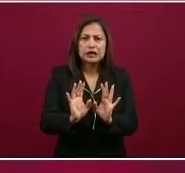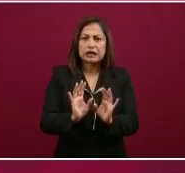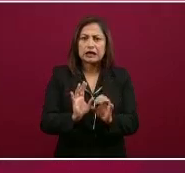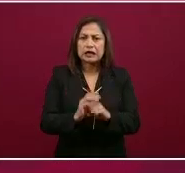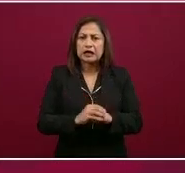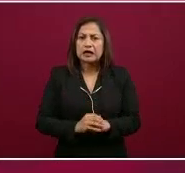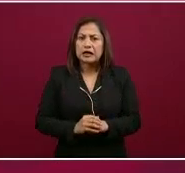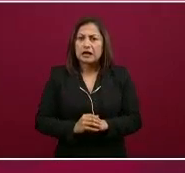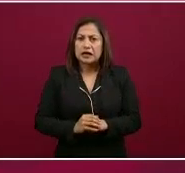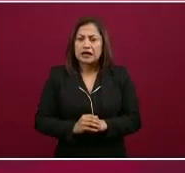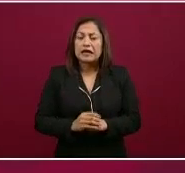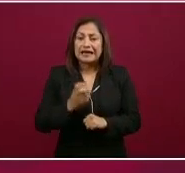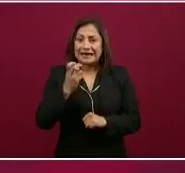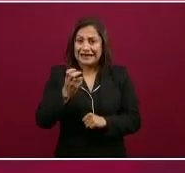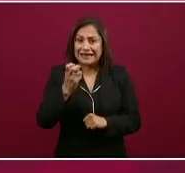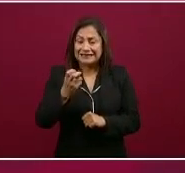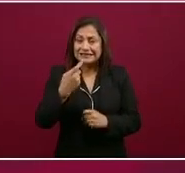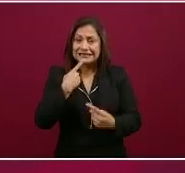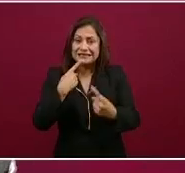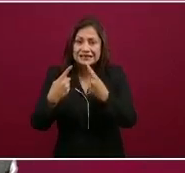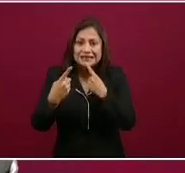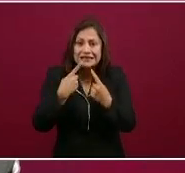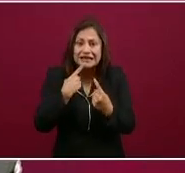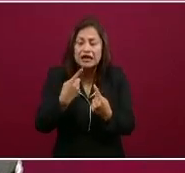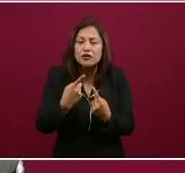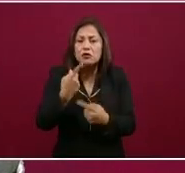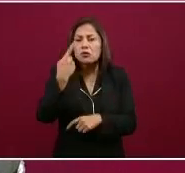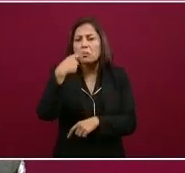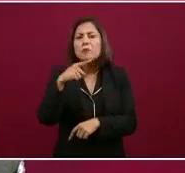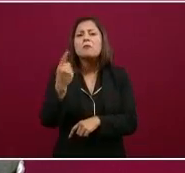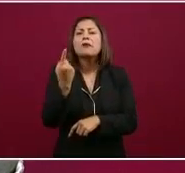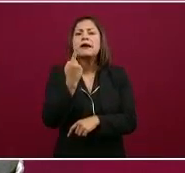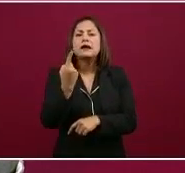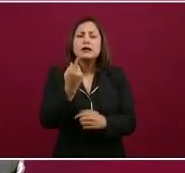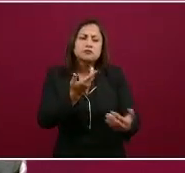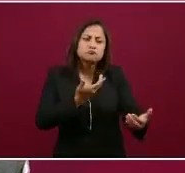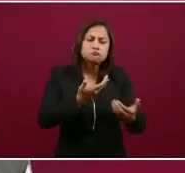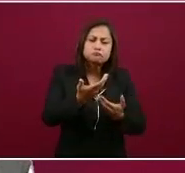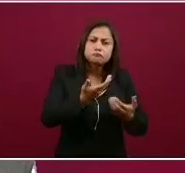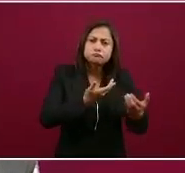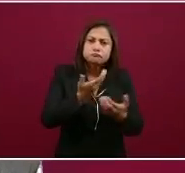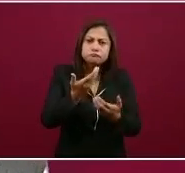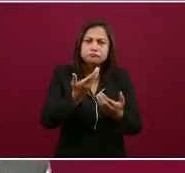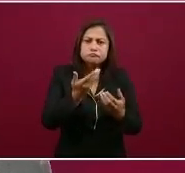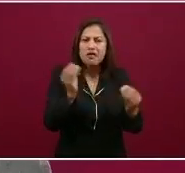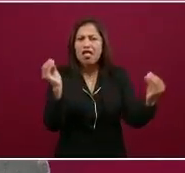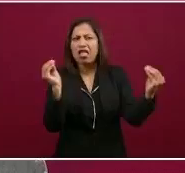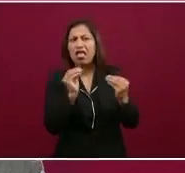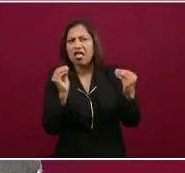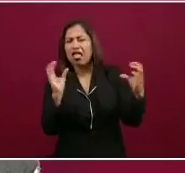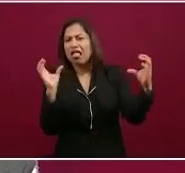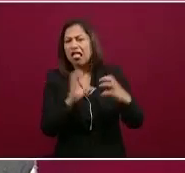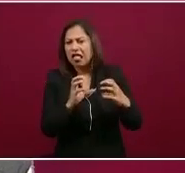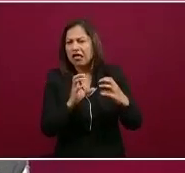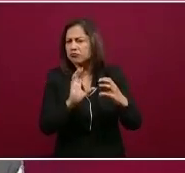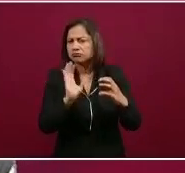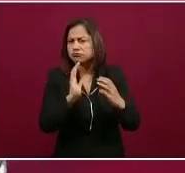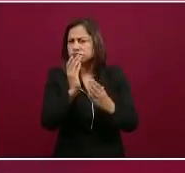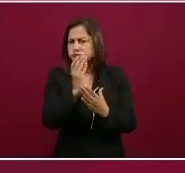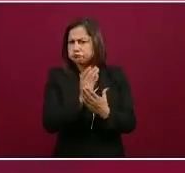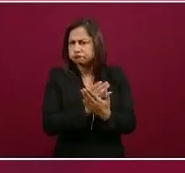para evitar la confrontación y para evitar la guerra. Entonces, vamos a